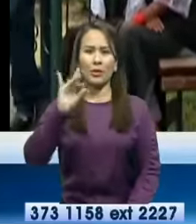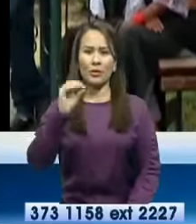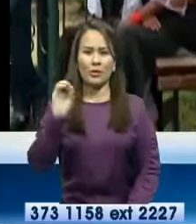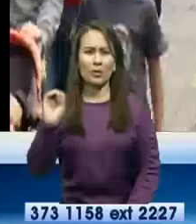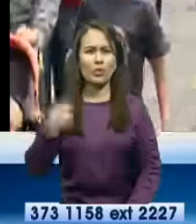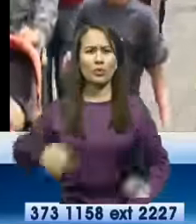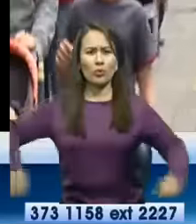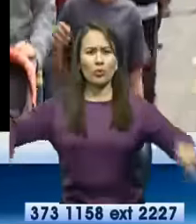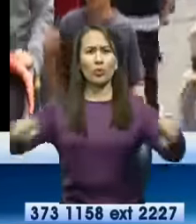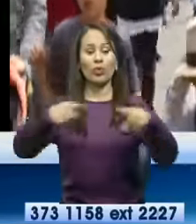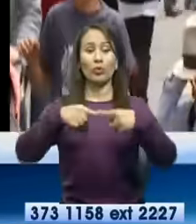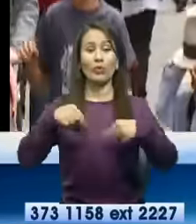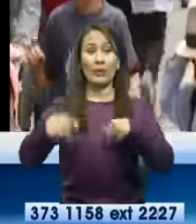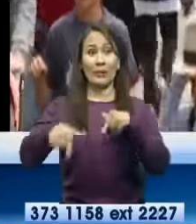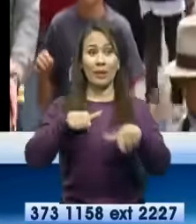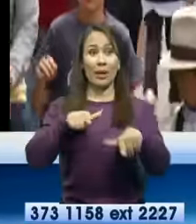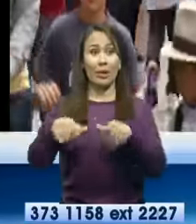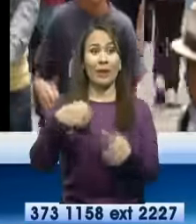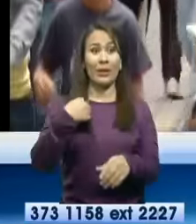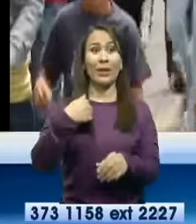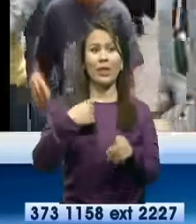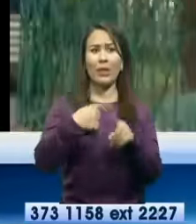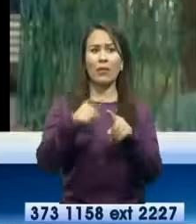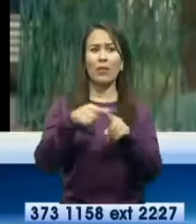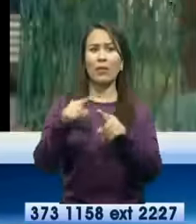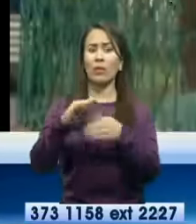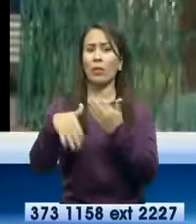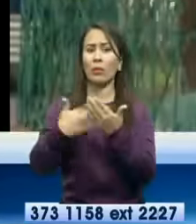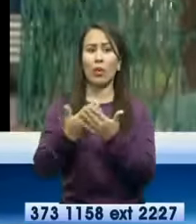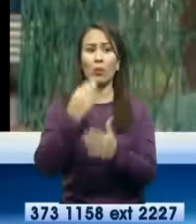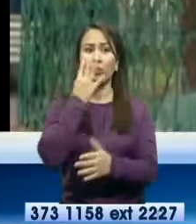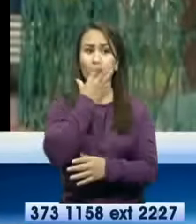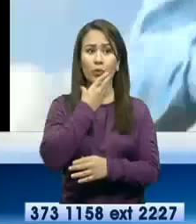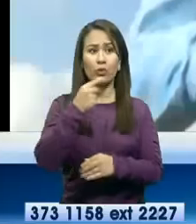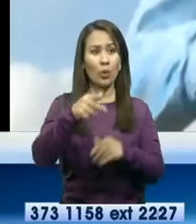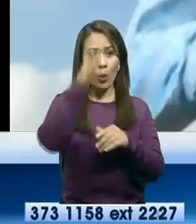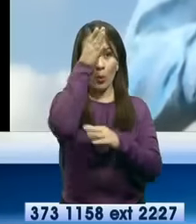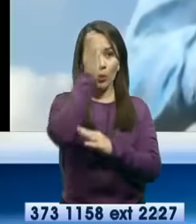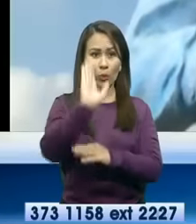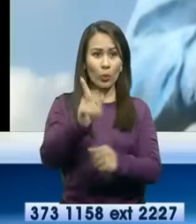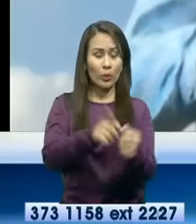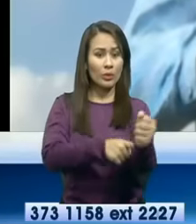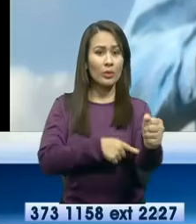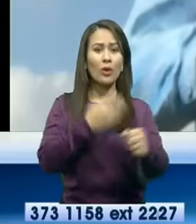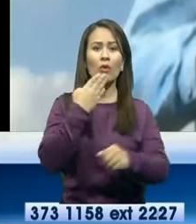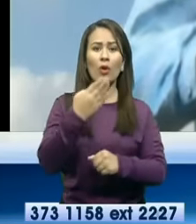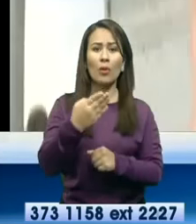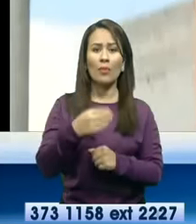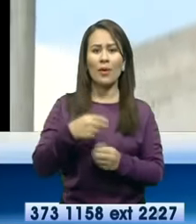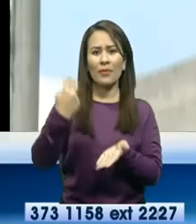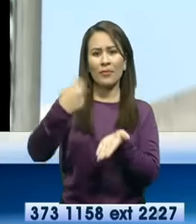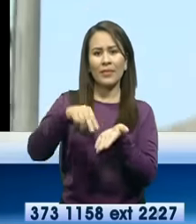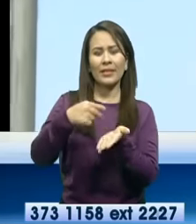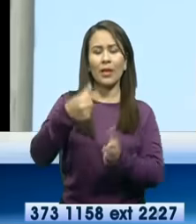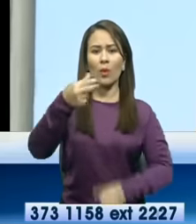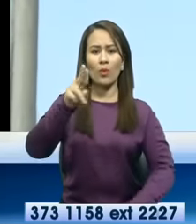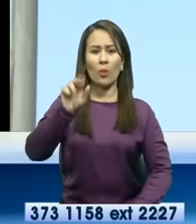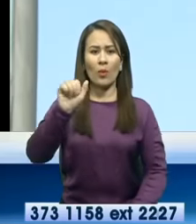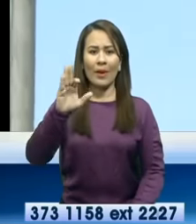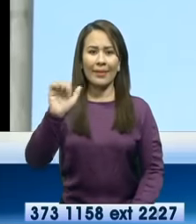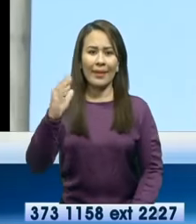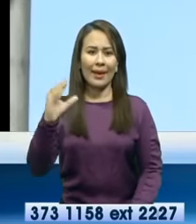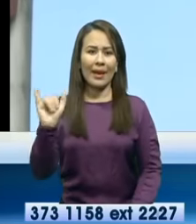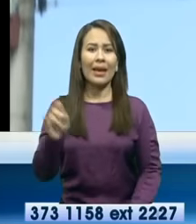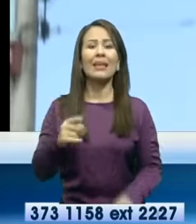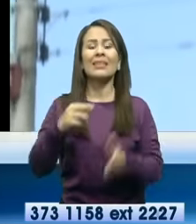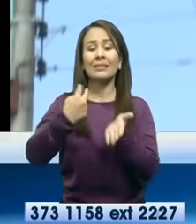aproximadamente. Cotacachi cuenta con varios atractivos turísticos y una cultura rica en tradiciones como el ritual Huachacaray, que se celebra en el Día de